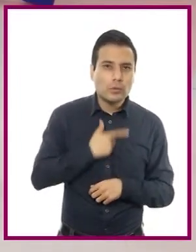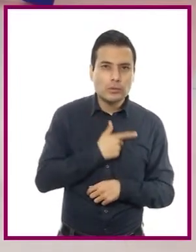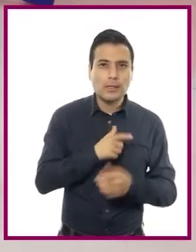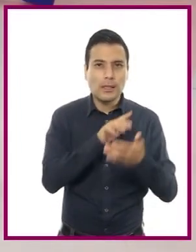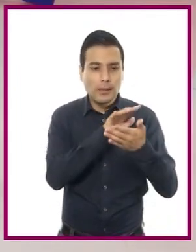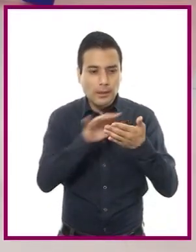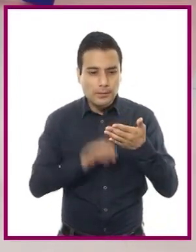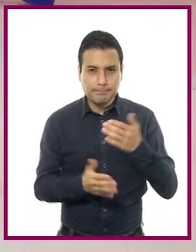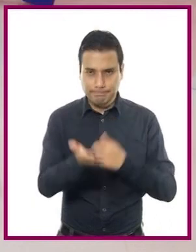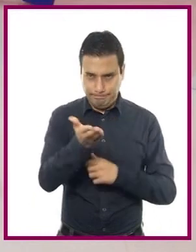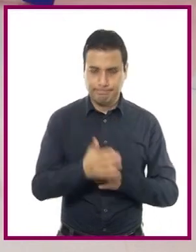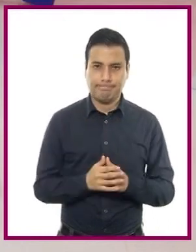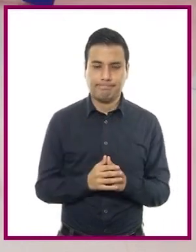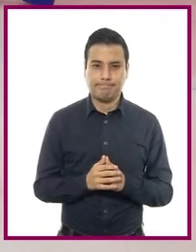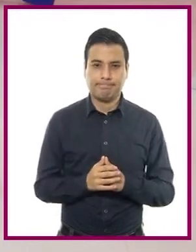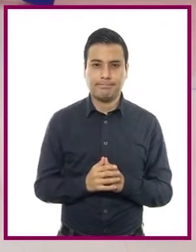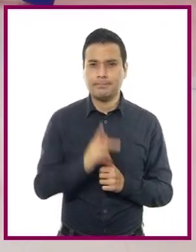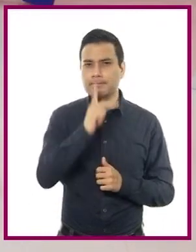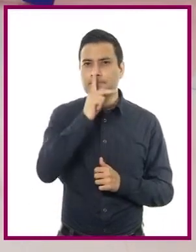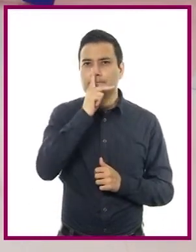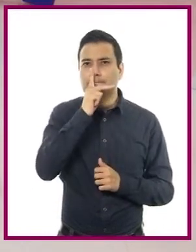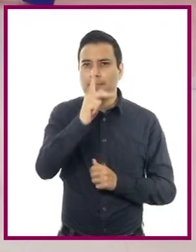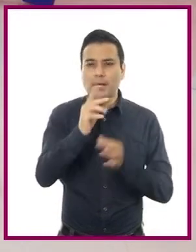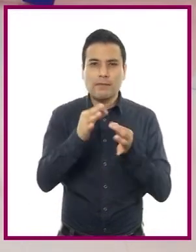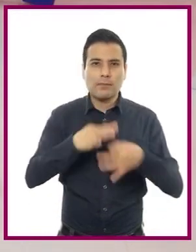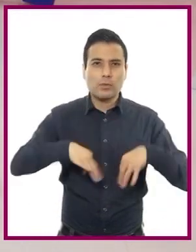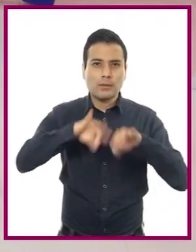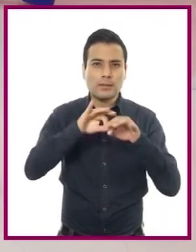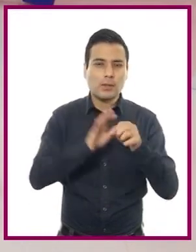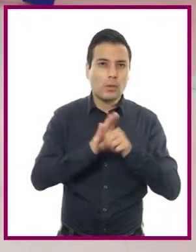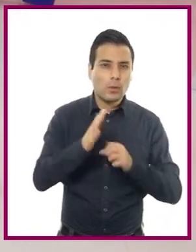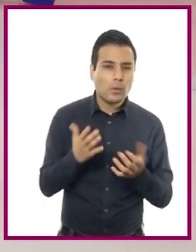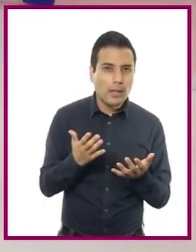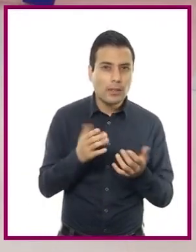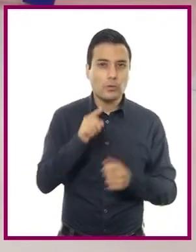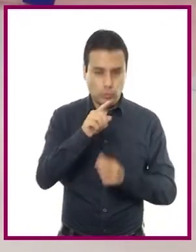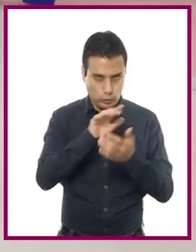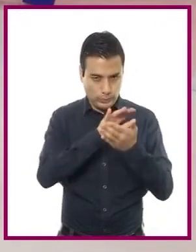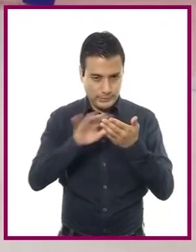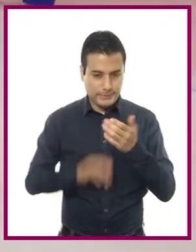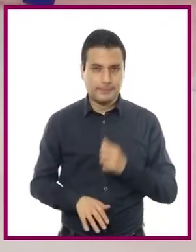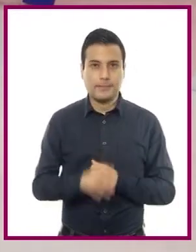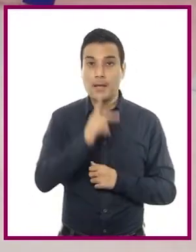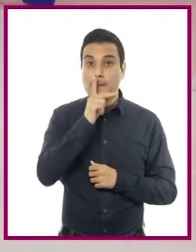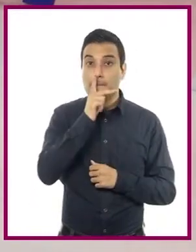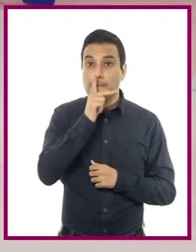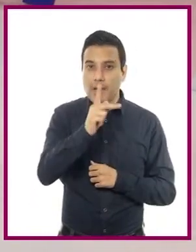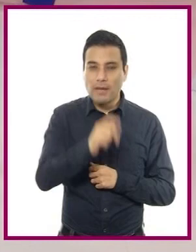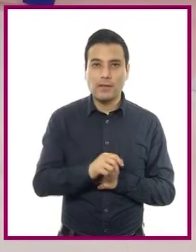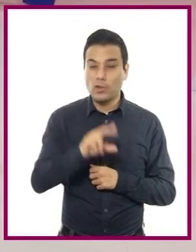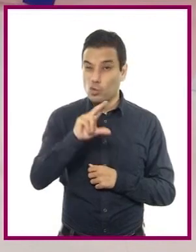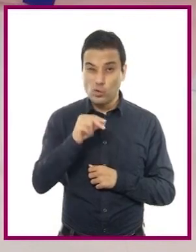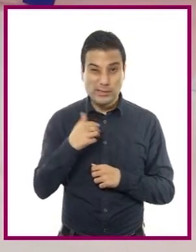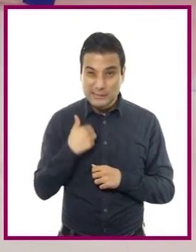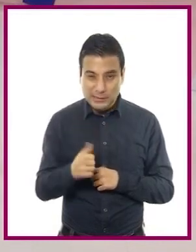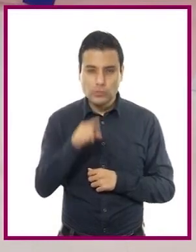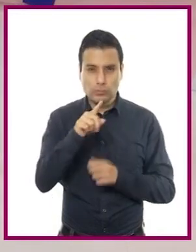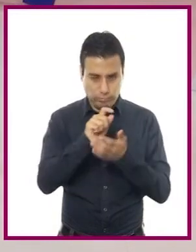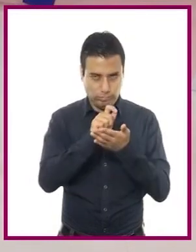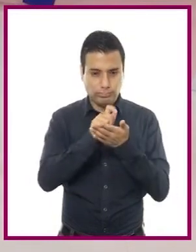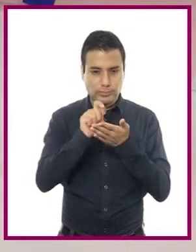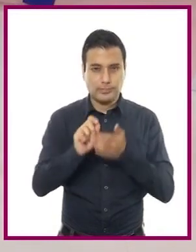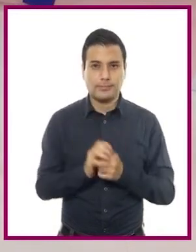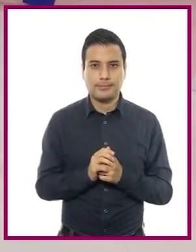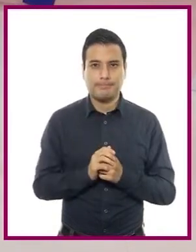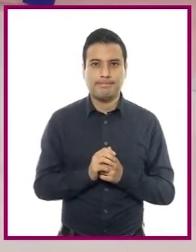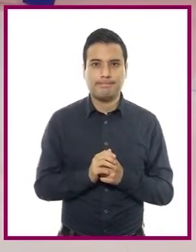sean de su agrado. Verifiquen las palabras clave y lean a profundidad el texto. Anoten las palabras que no entiendan y